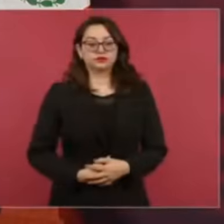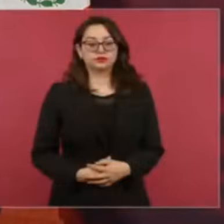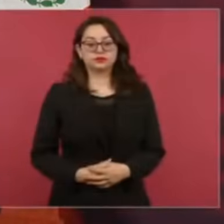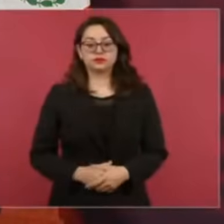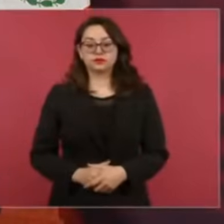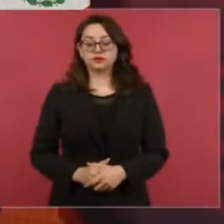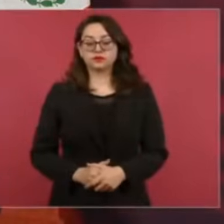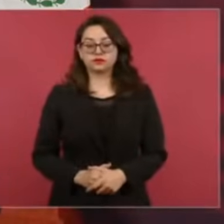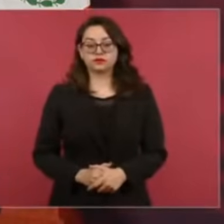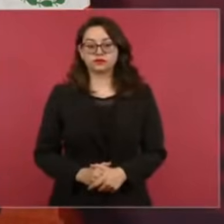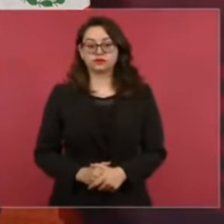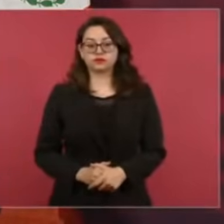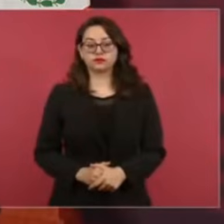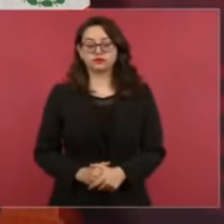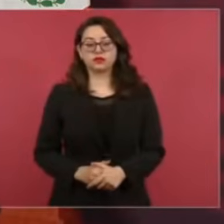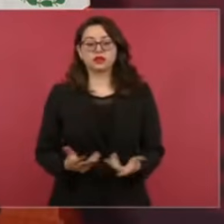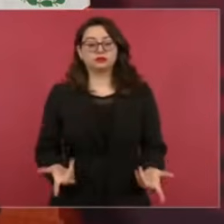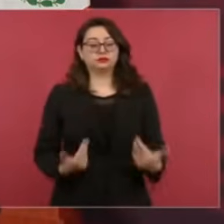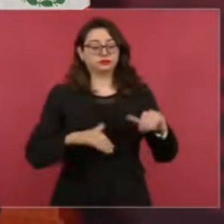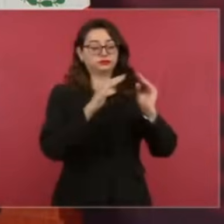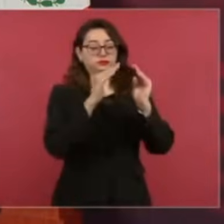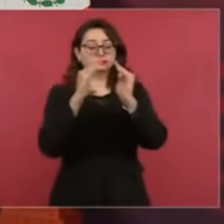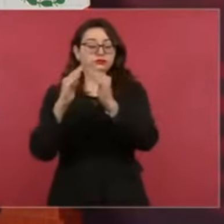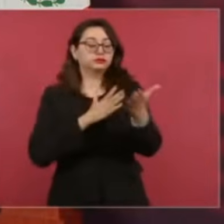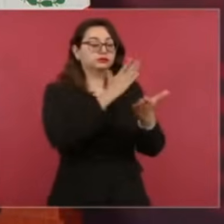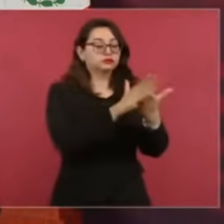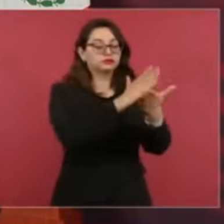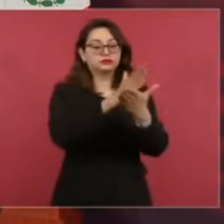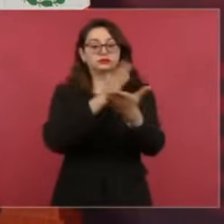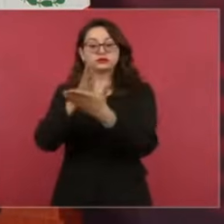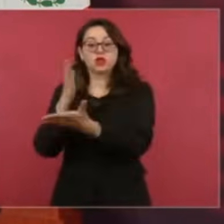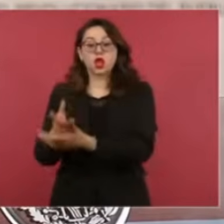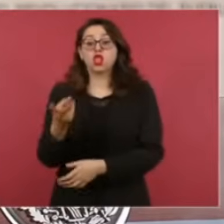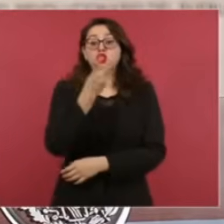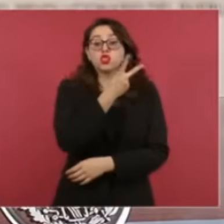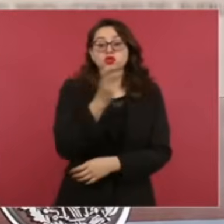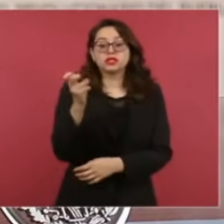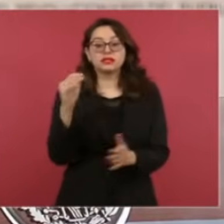200 mil visitas a viviendas, 200 mil familias censadas.